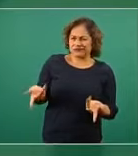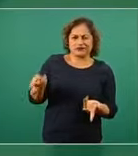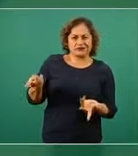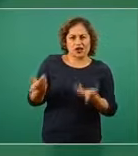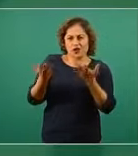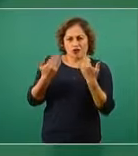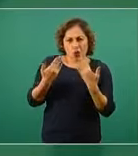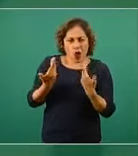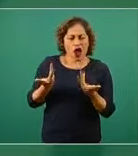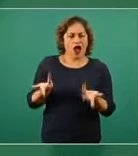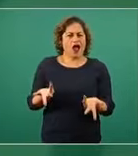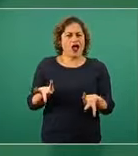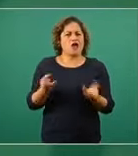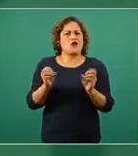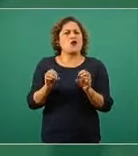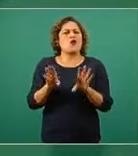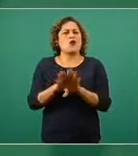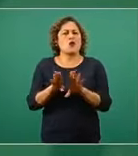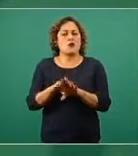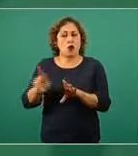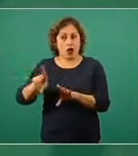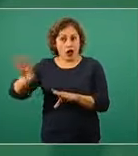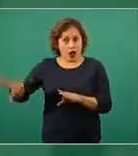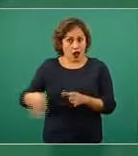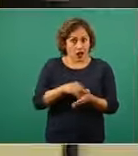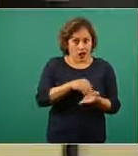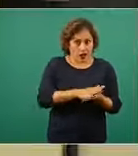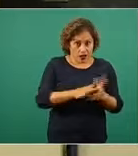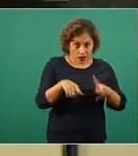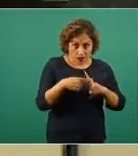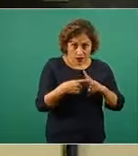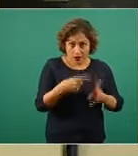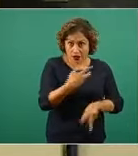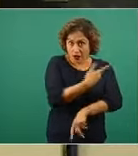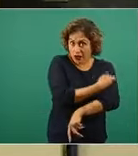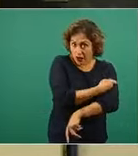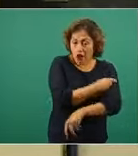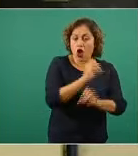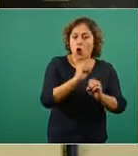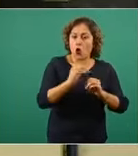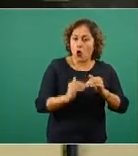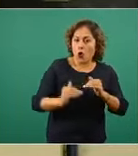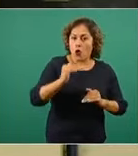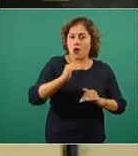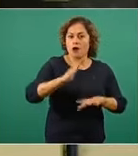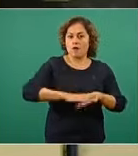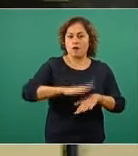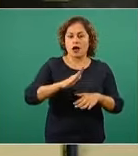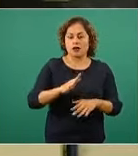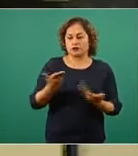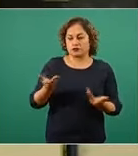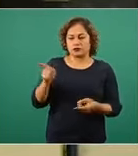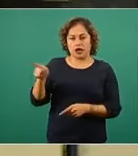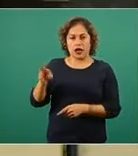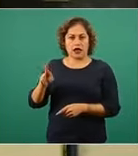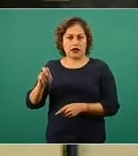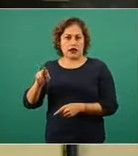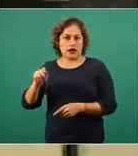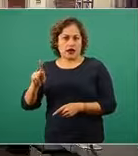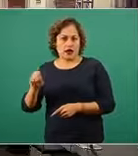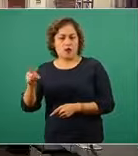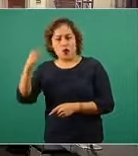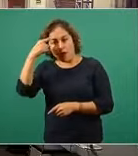y si aumentaría en algún momento la población, o bueno, en números con respecto a la RENAVO para asignar las vacunas.